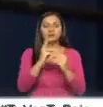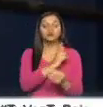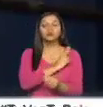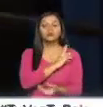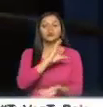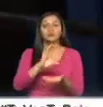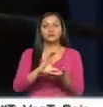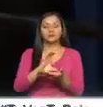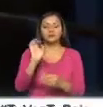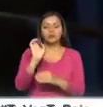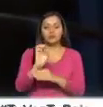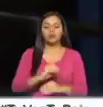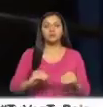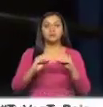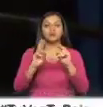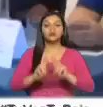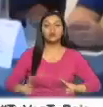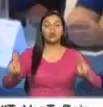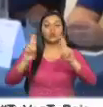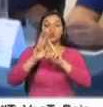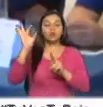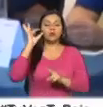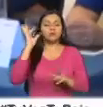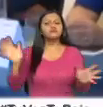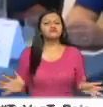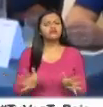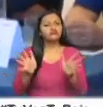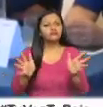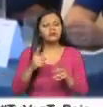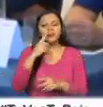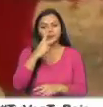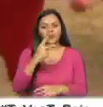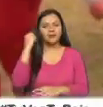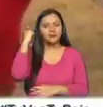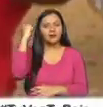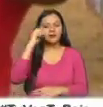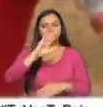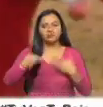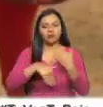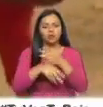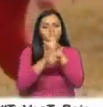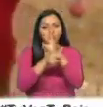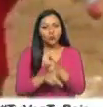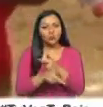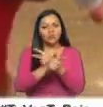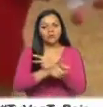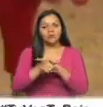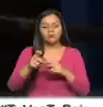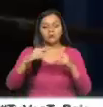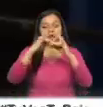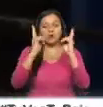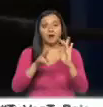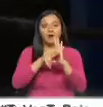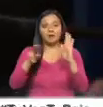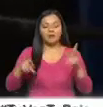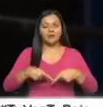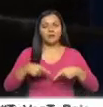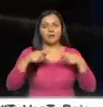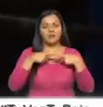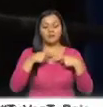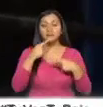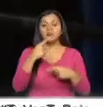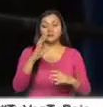Central del Ecuador y ONU Mujeres busca promover la garantía de derechos de la población en los albergues. Cálculos recientes indican